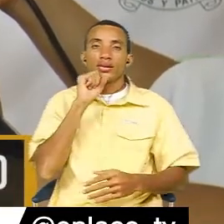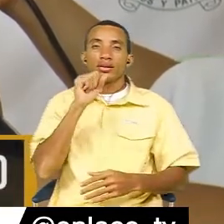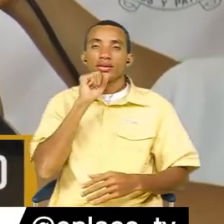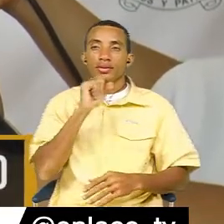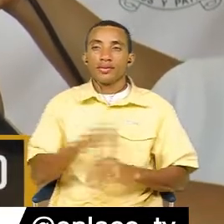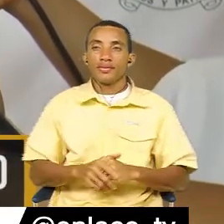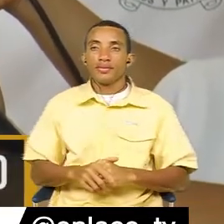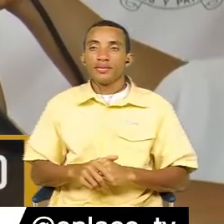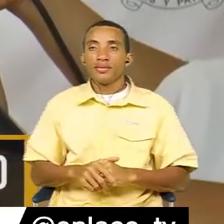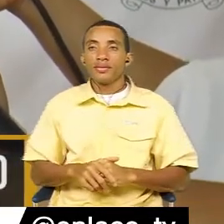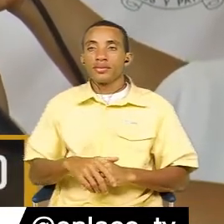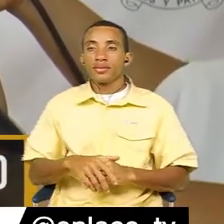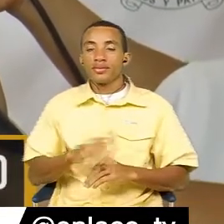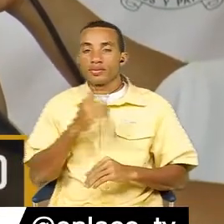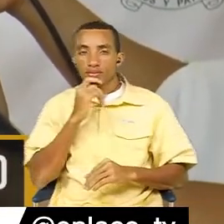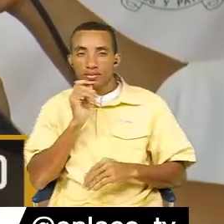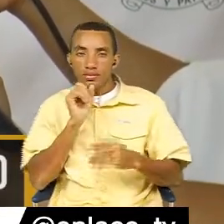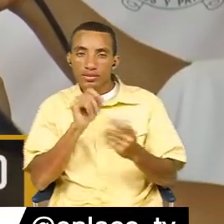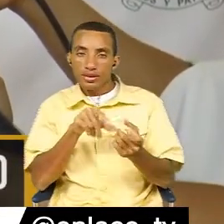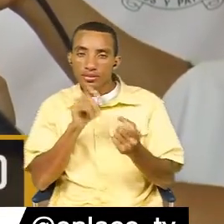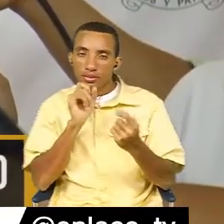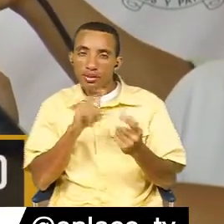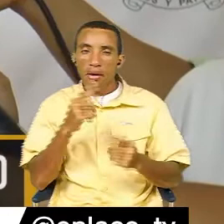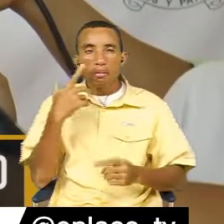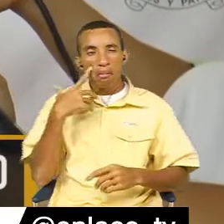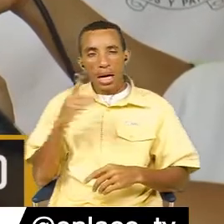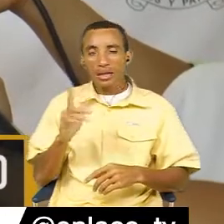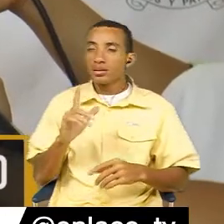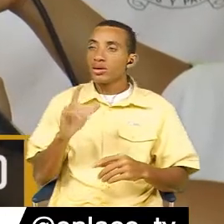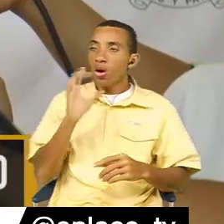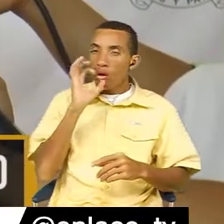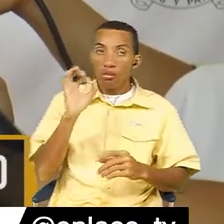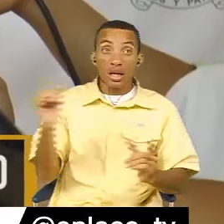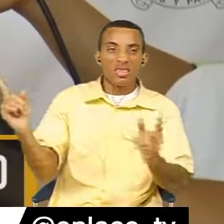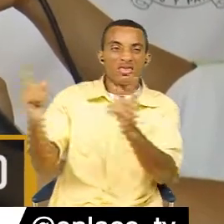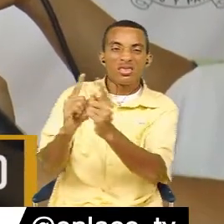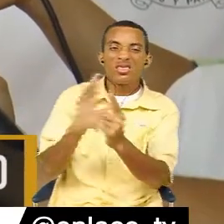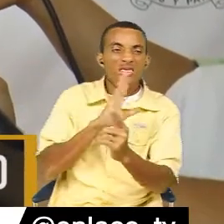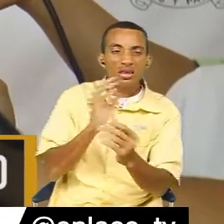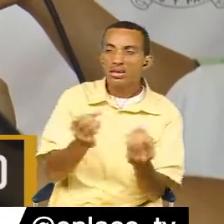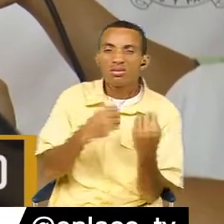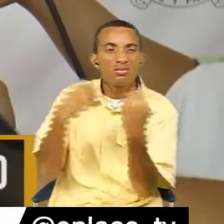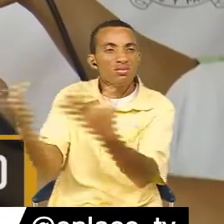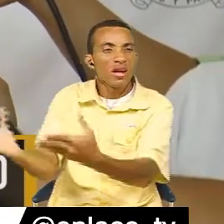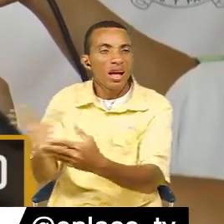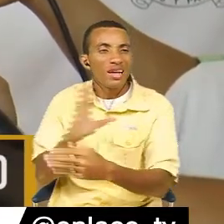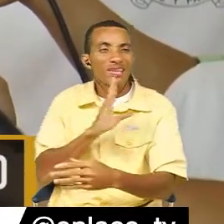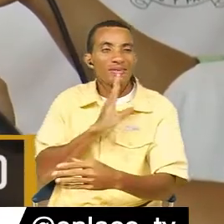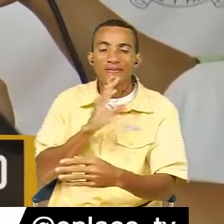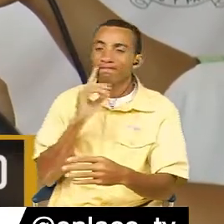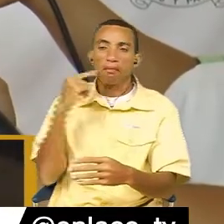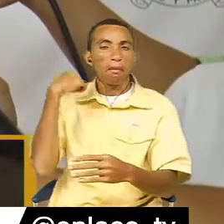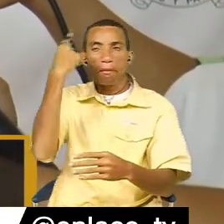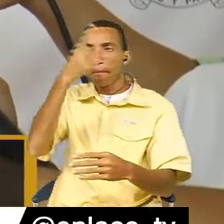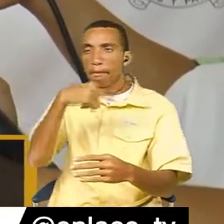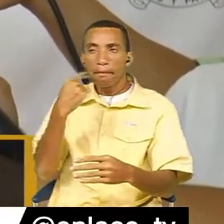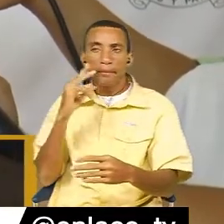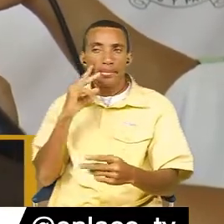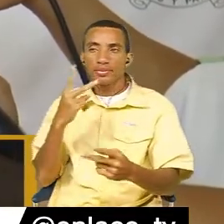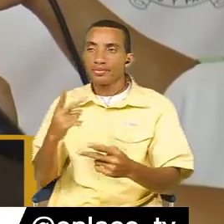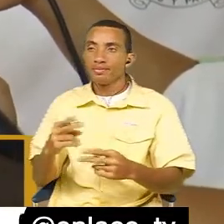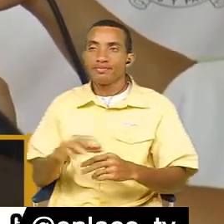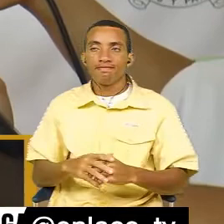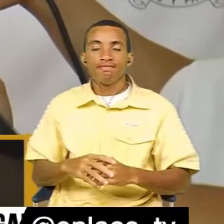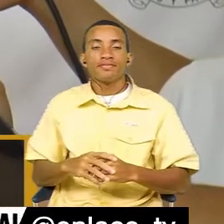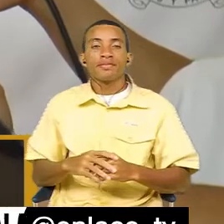Dentro de las primeras entrevistas parece que no se conocía con quien tendría contacto acá. Lo que presumimos también es